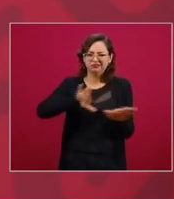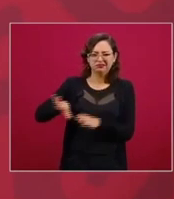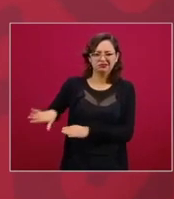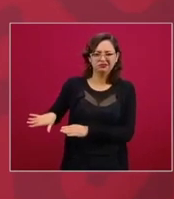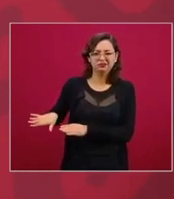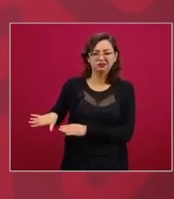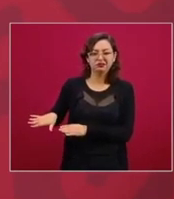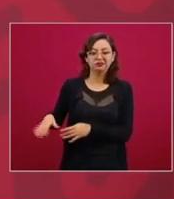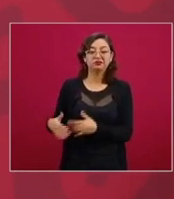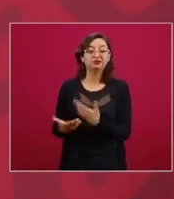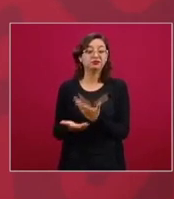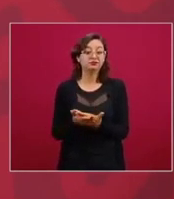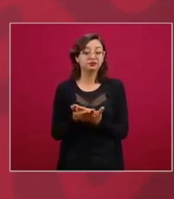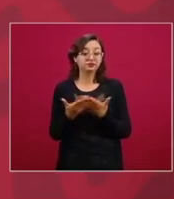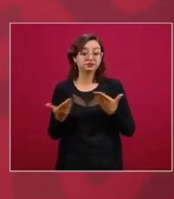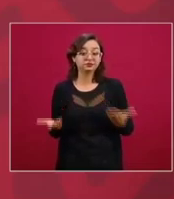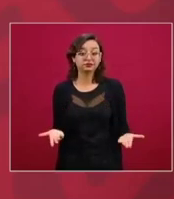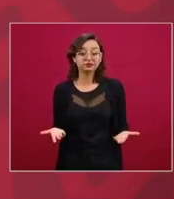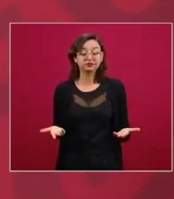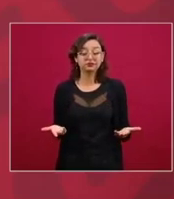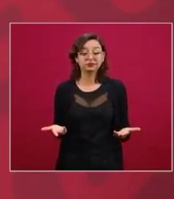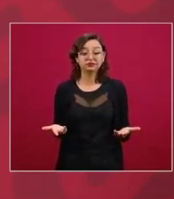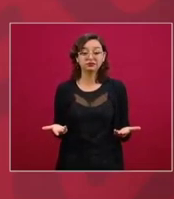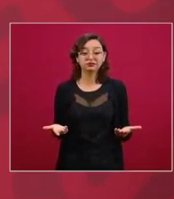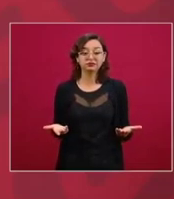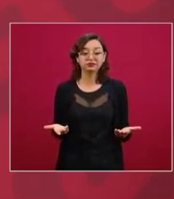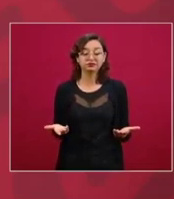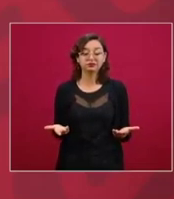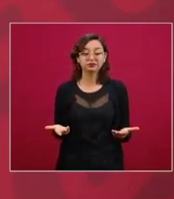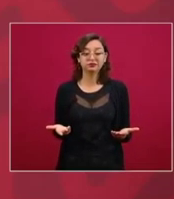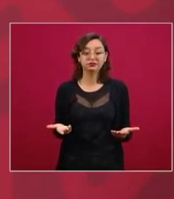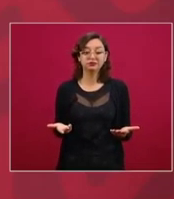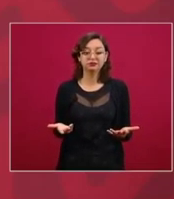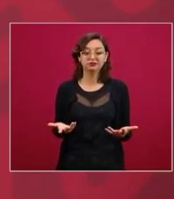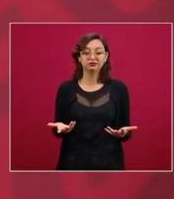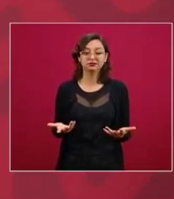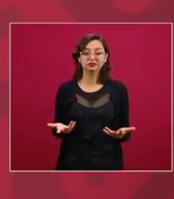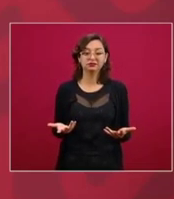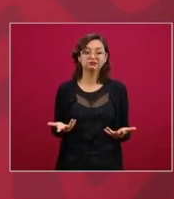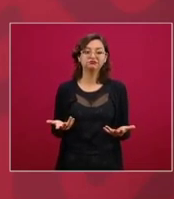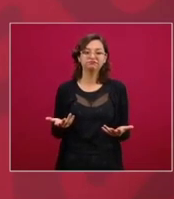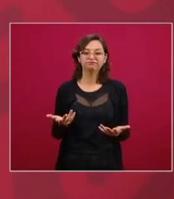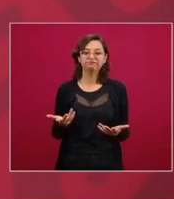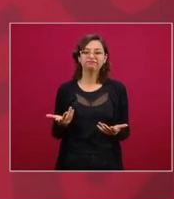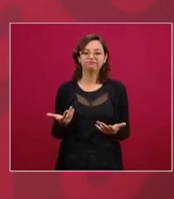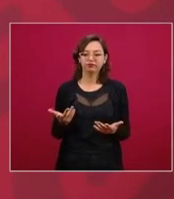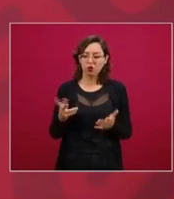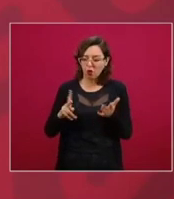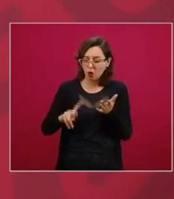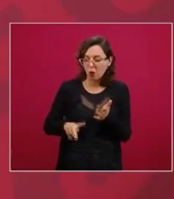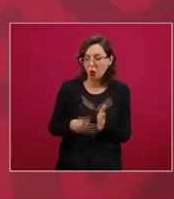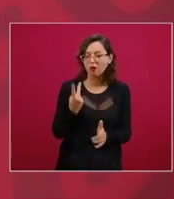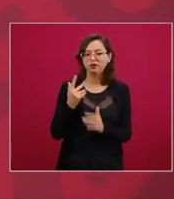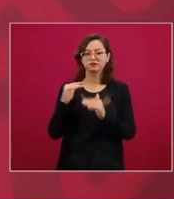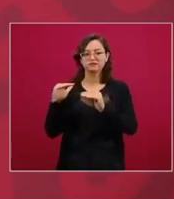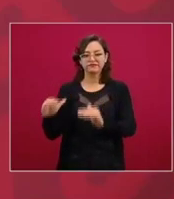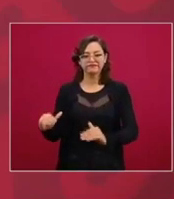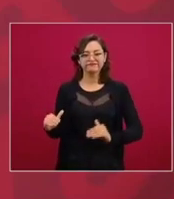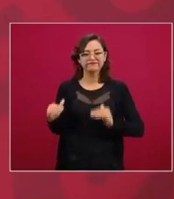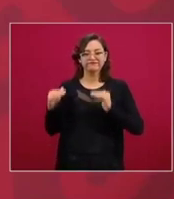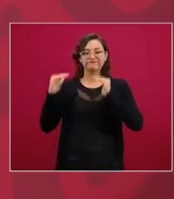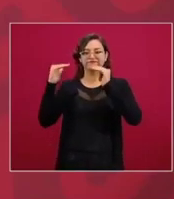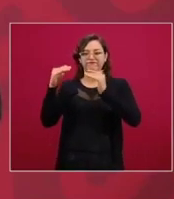Vamos a regresar de manera escalonada, ahora sí es oficial. La salida del ciclo escolar va a ser el 17 de